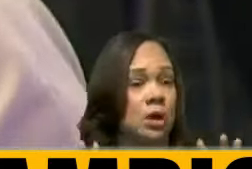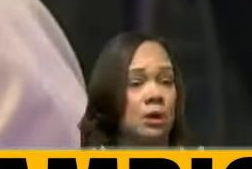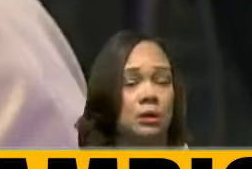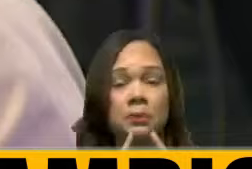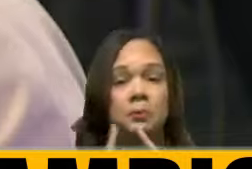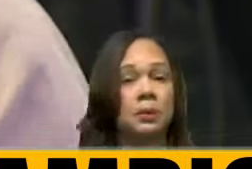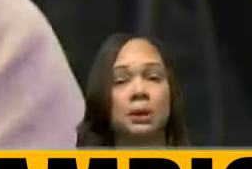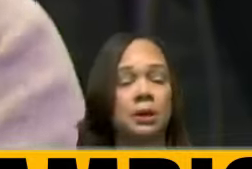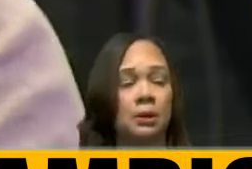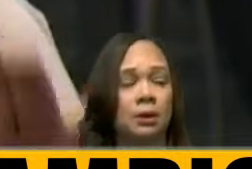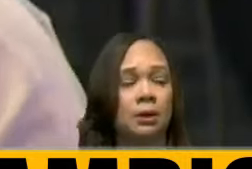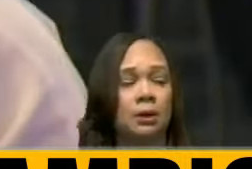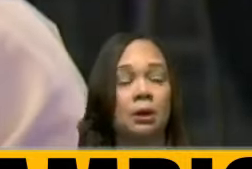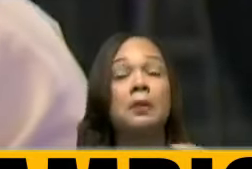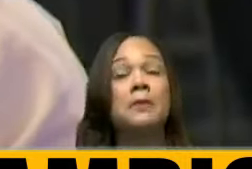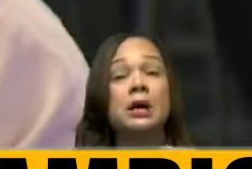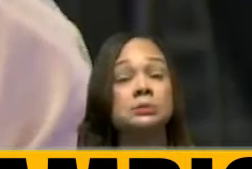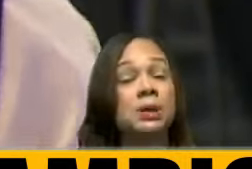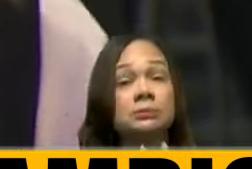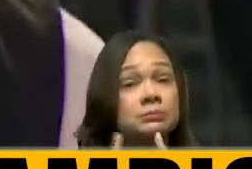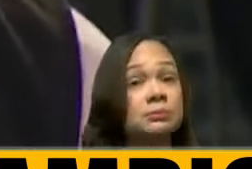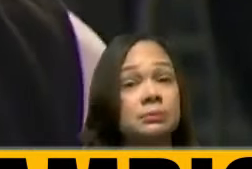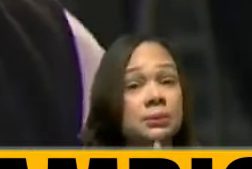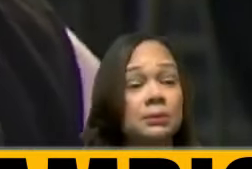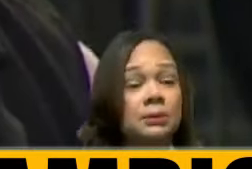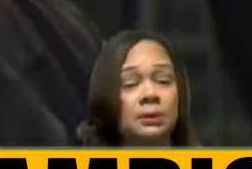decretos presidente o si van a ver